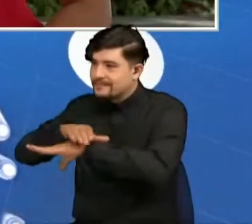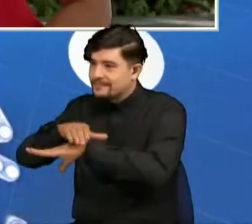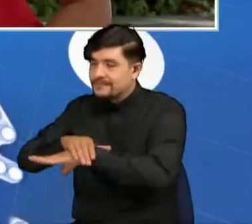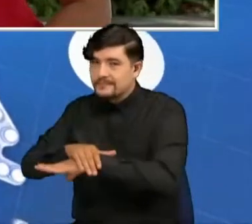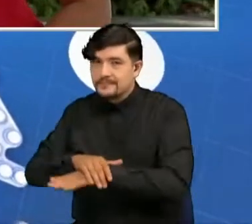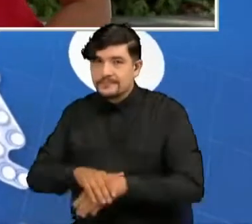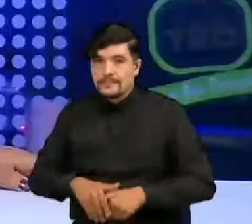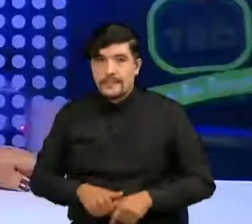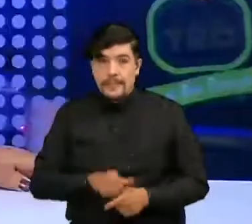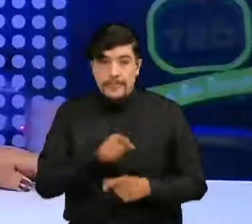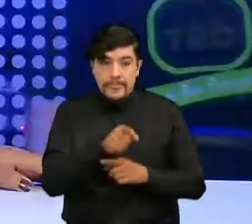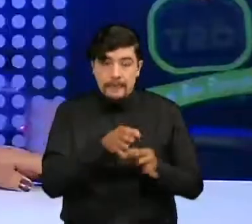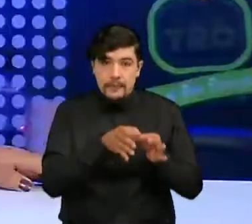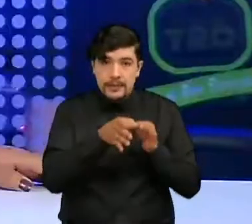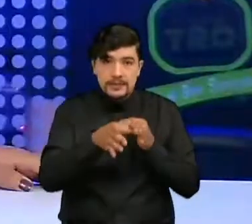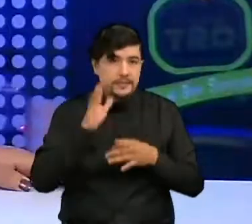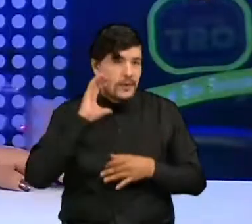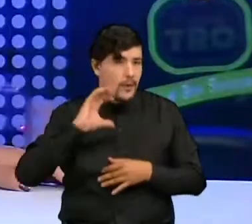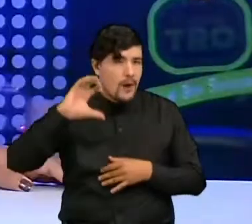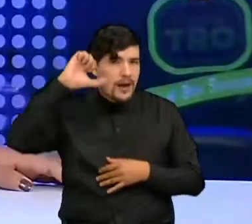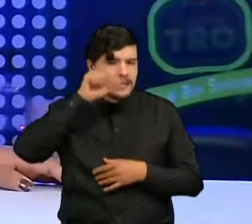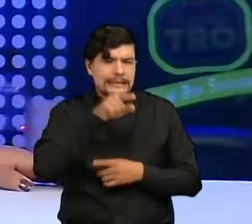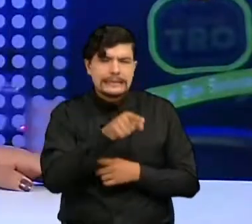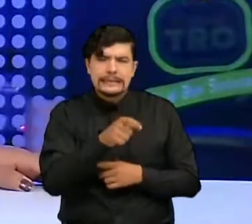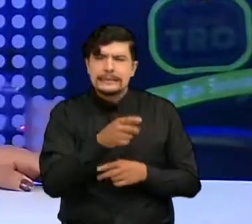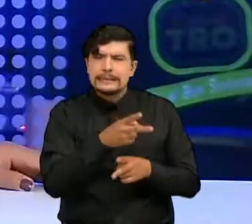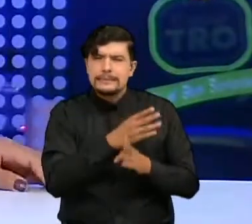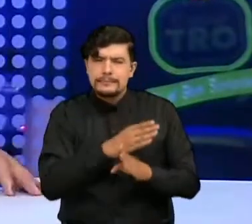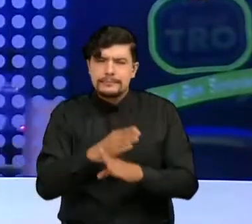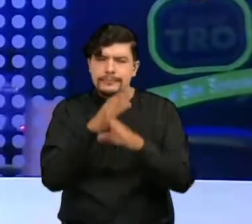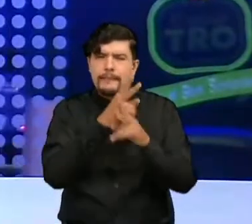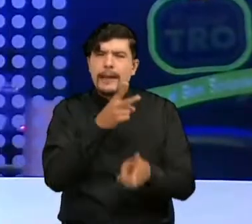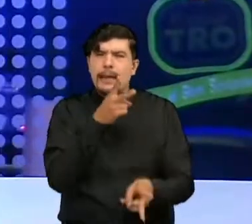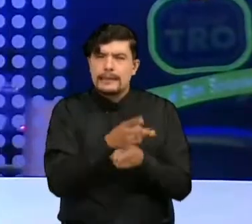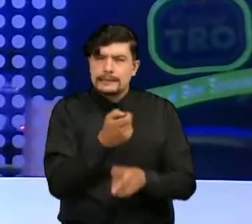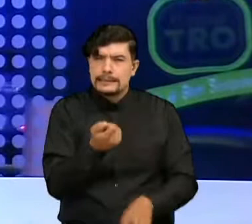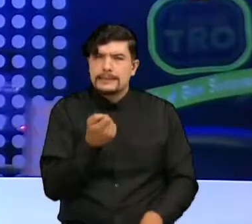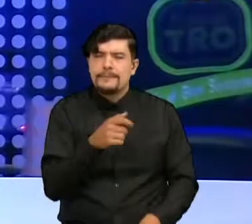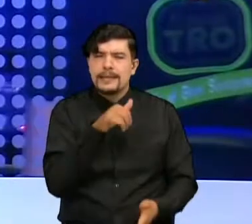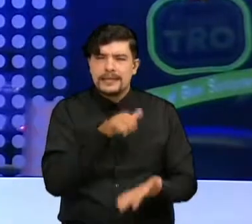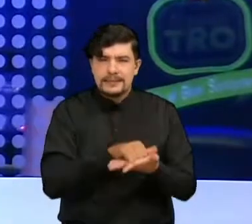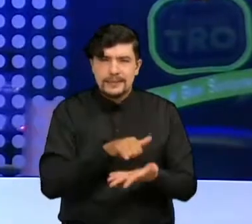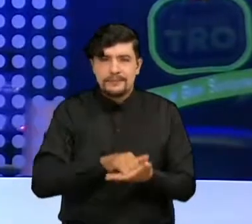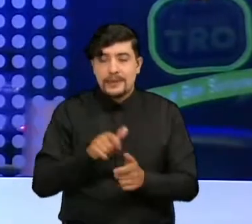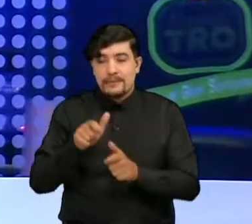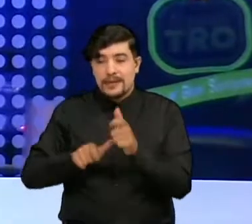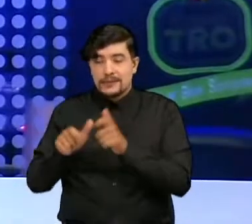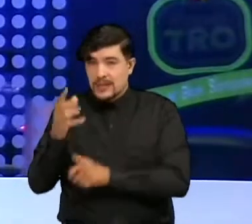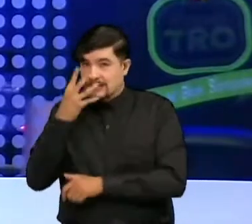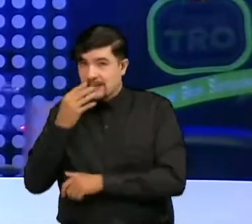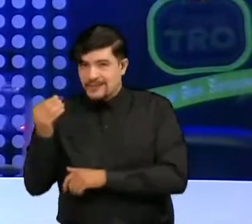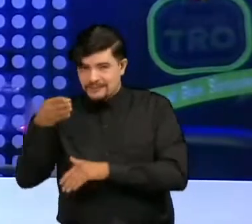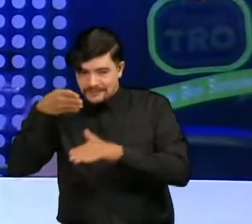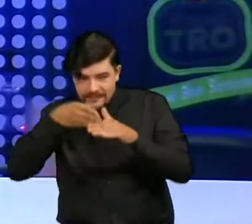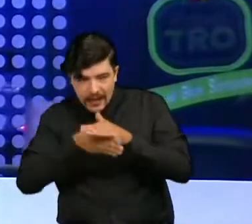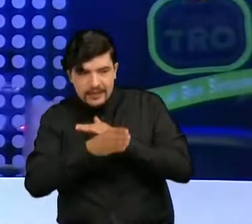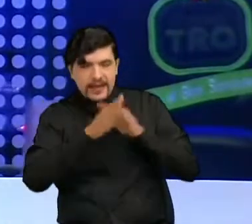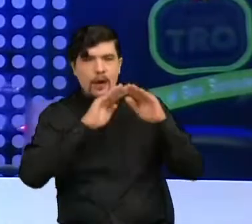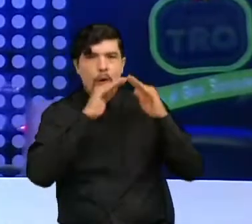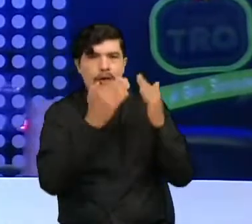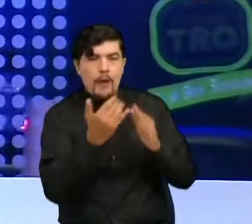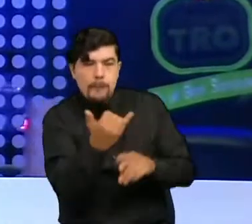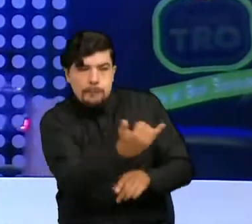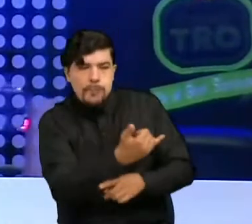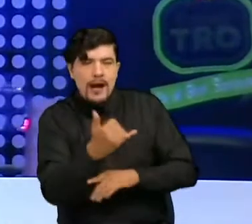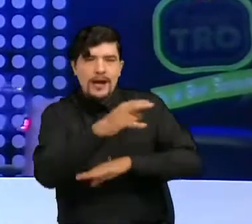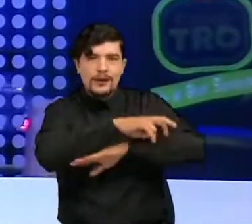Dieron caña, el tema de seguridad también es complejo. Ladrones entraron a la sede educativa Argelino Durán Quintero, precisamente de ese municipio, y